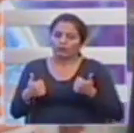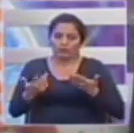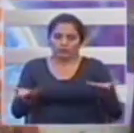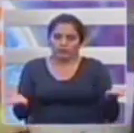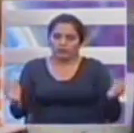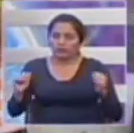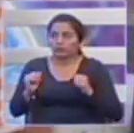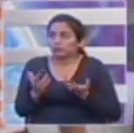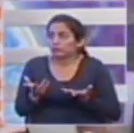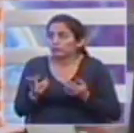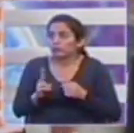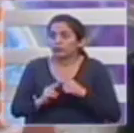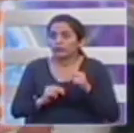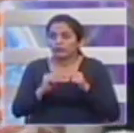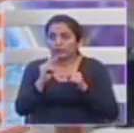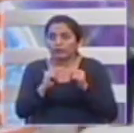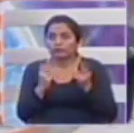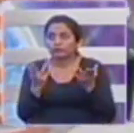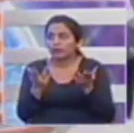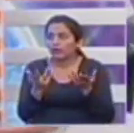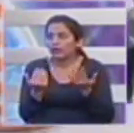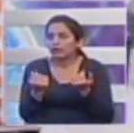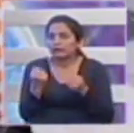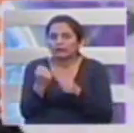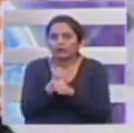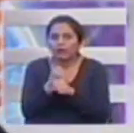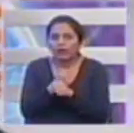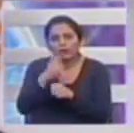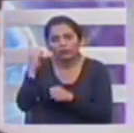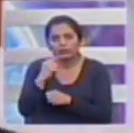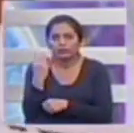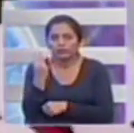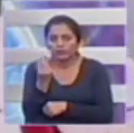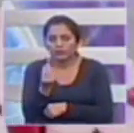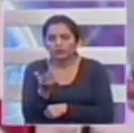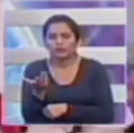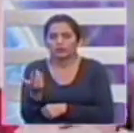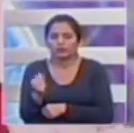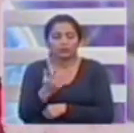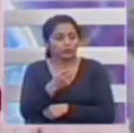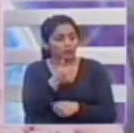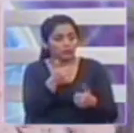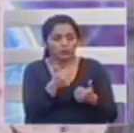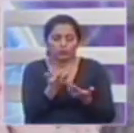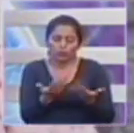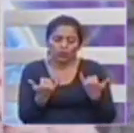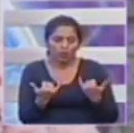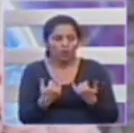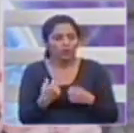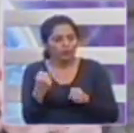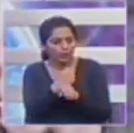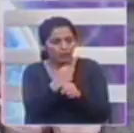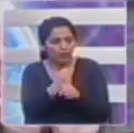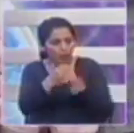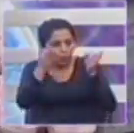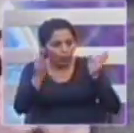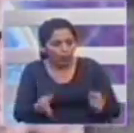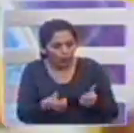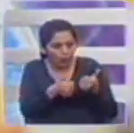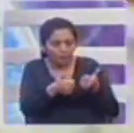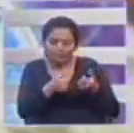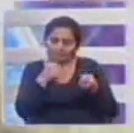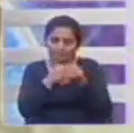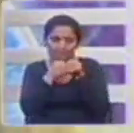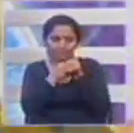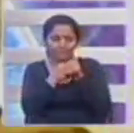para poder emprender en este caso. Esa es justamente la idea. Policía, más que estás trabajando, estás luchando por tu familia, estás haciendo un trabajo honrado, obviamente tenemos que darte todo el